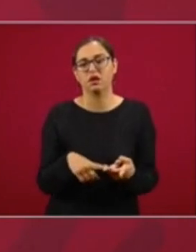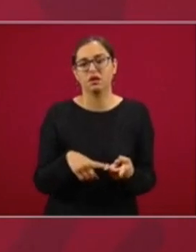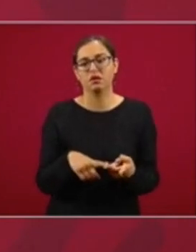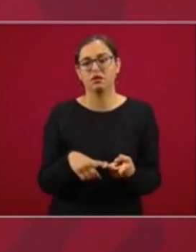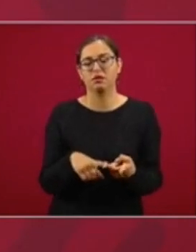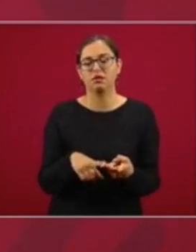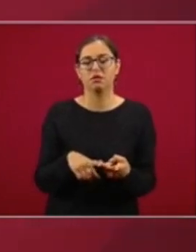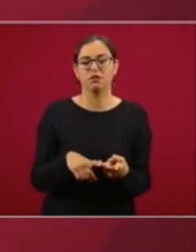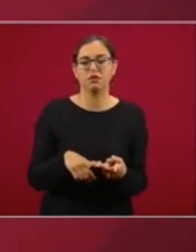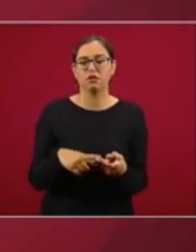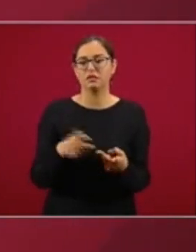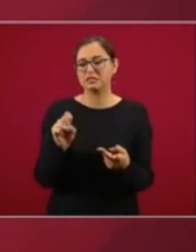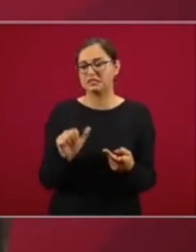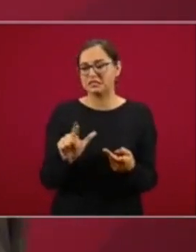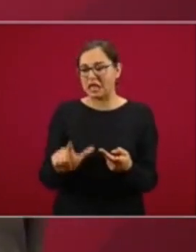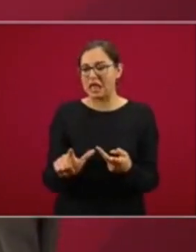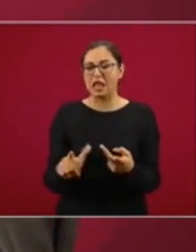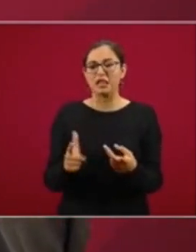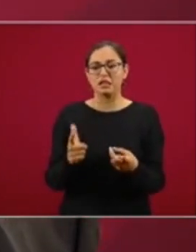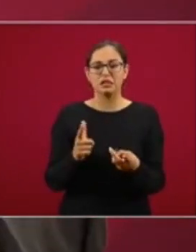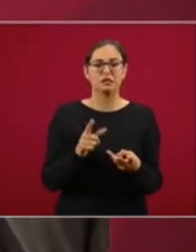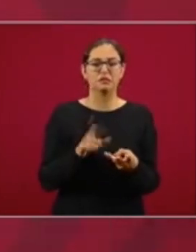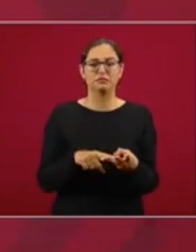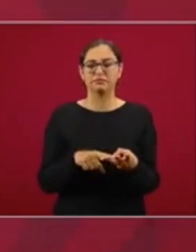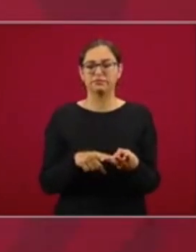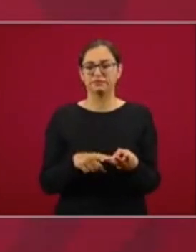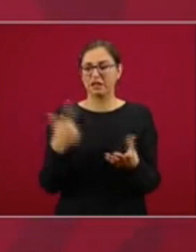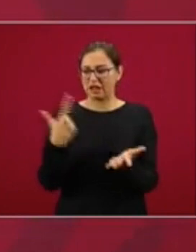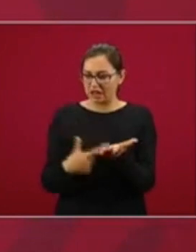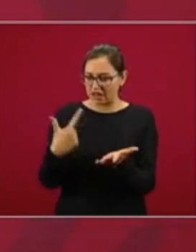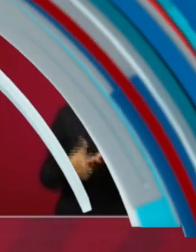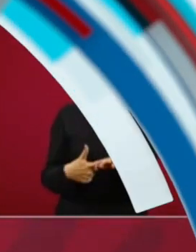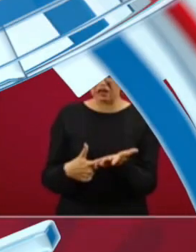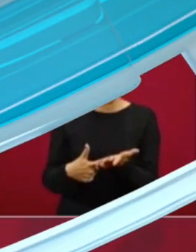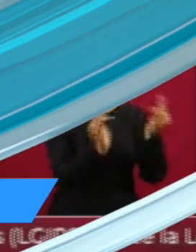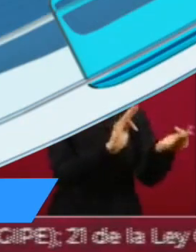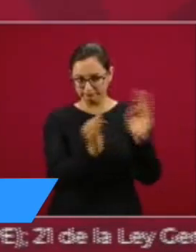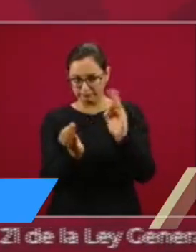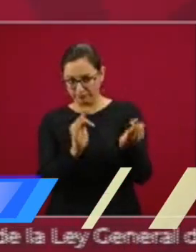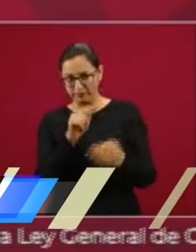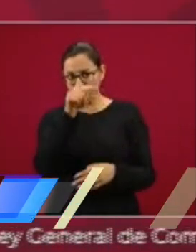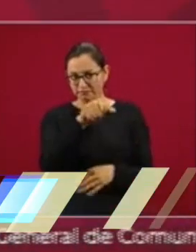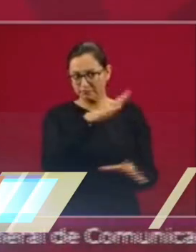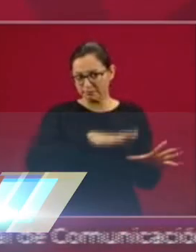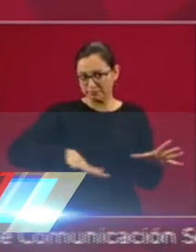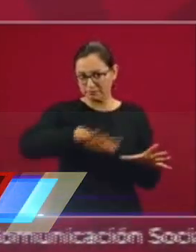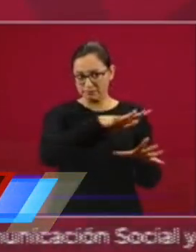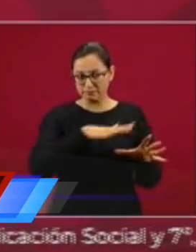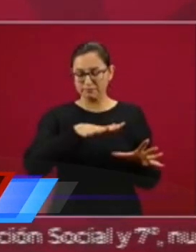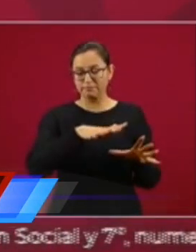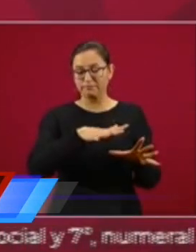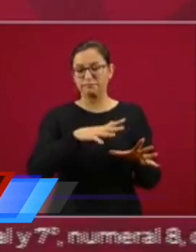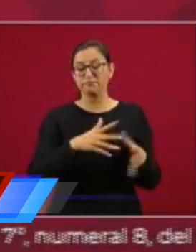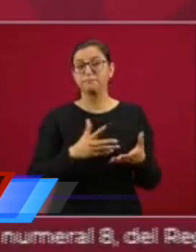sales, de grasas. Debido a que ya se resolvieron